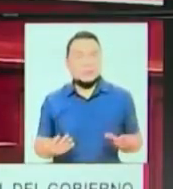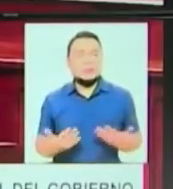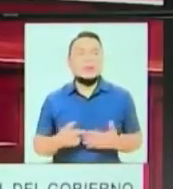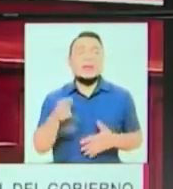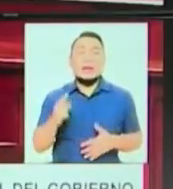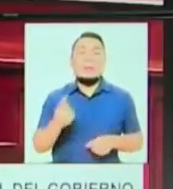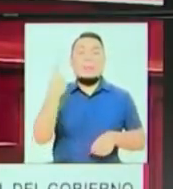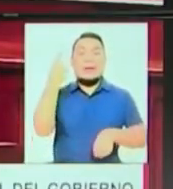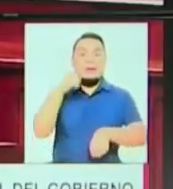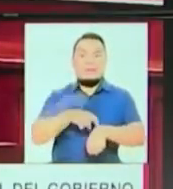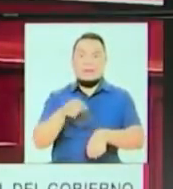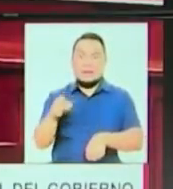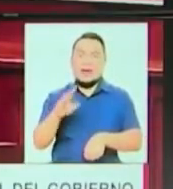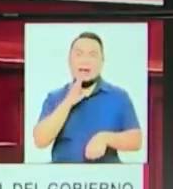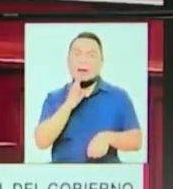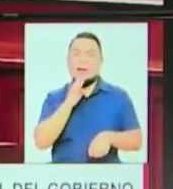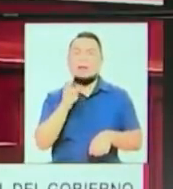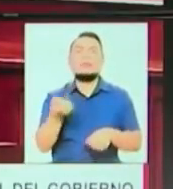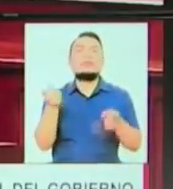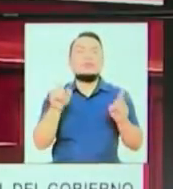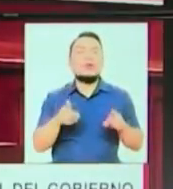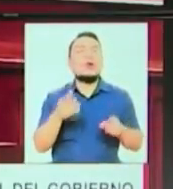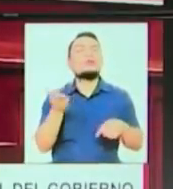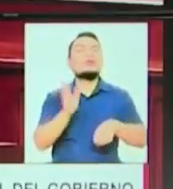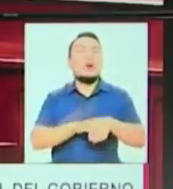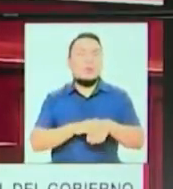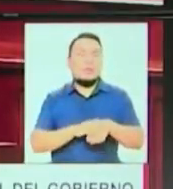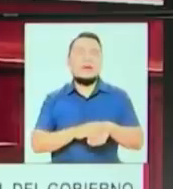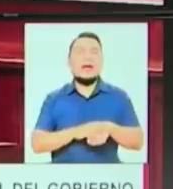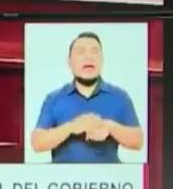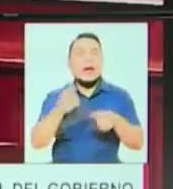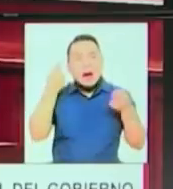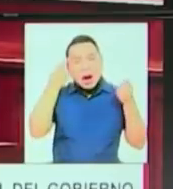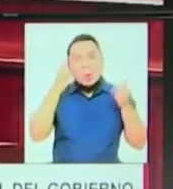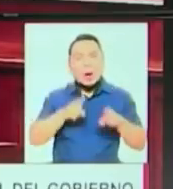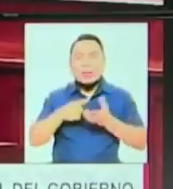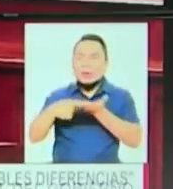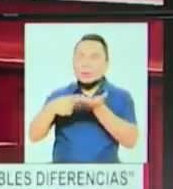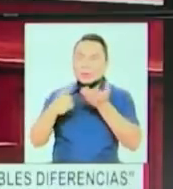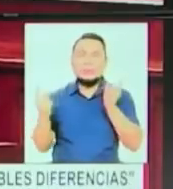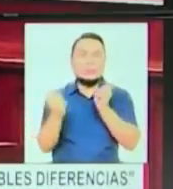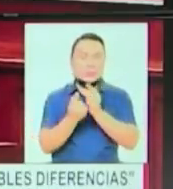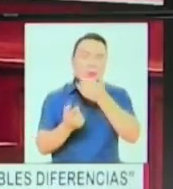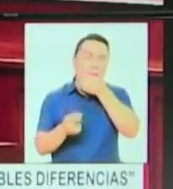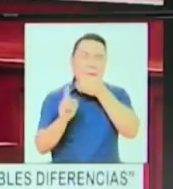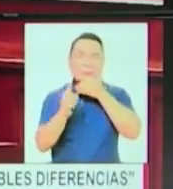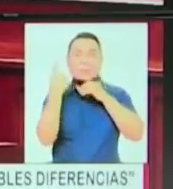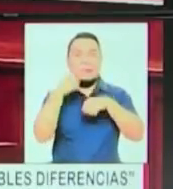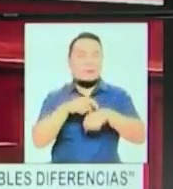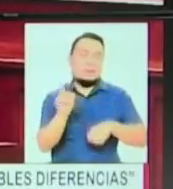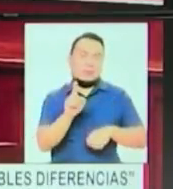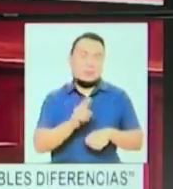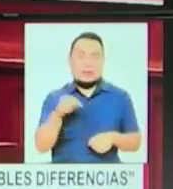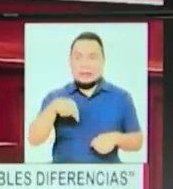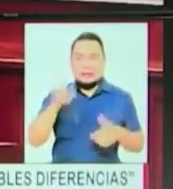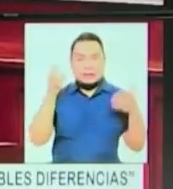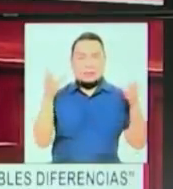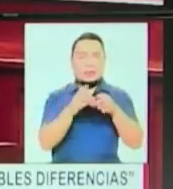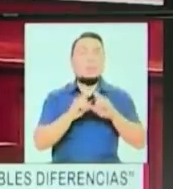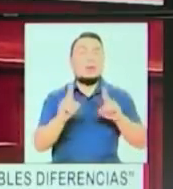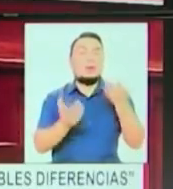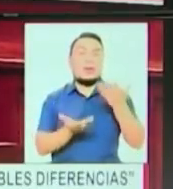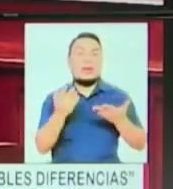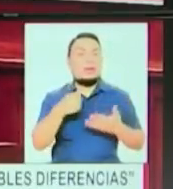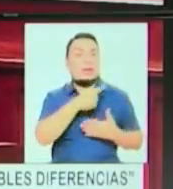Y ahí se acabó Mi Farma, se acabó Inca Farma, se fregaron, porque tienen tal espalda esos tipos que lo único que te van a decir